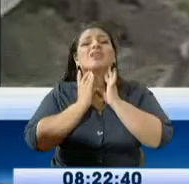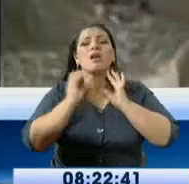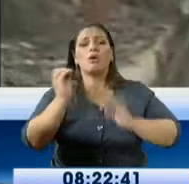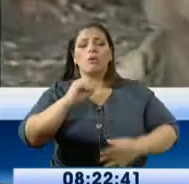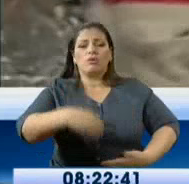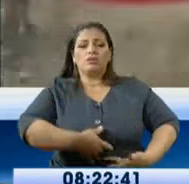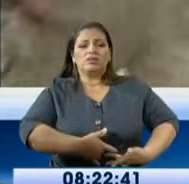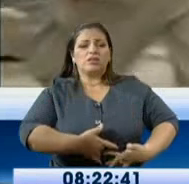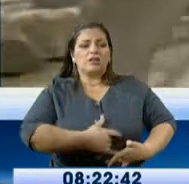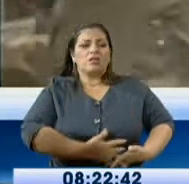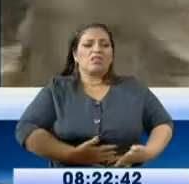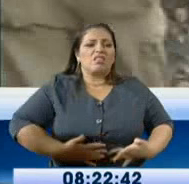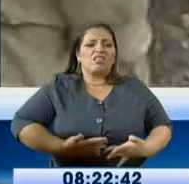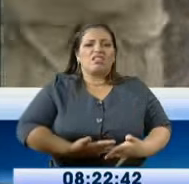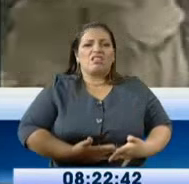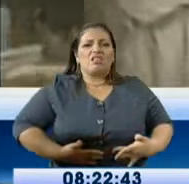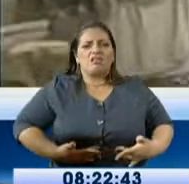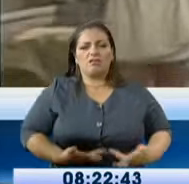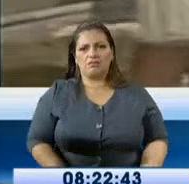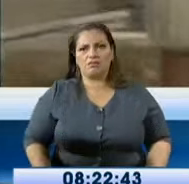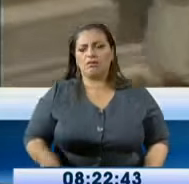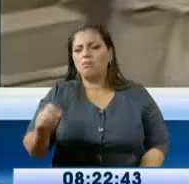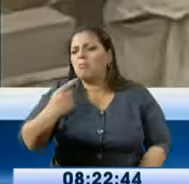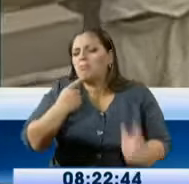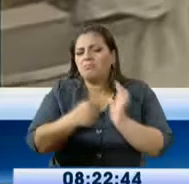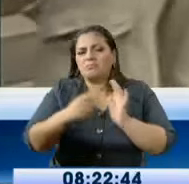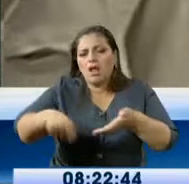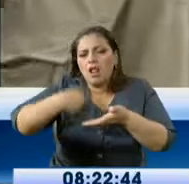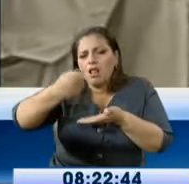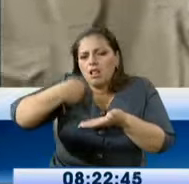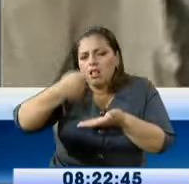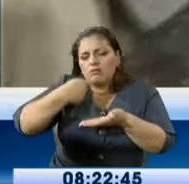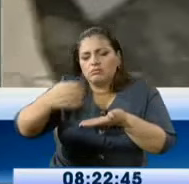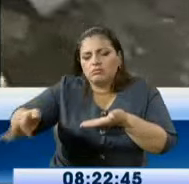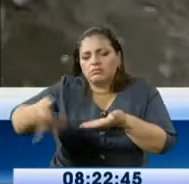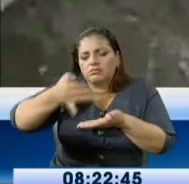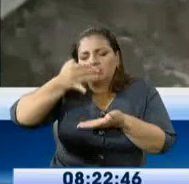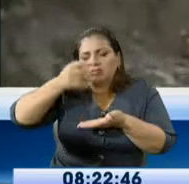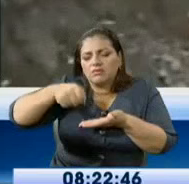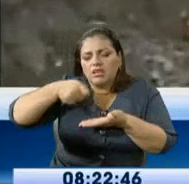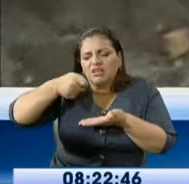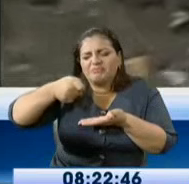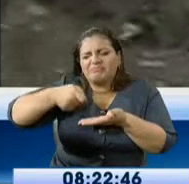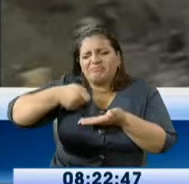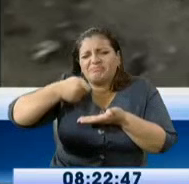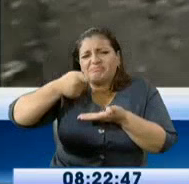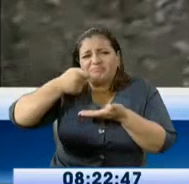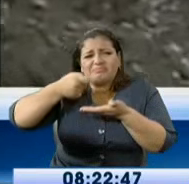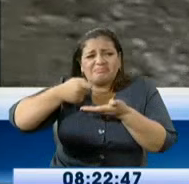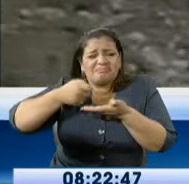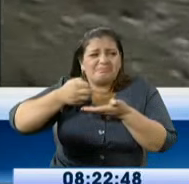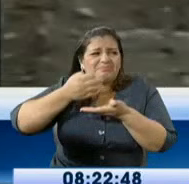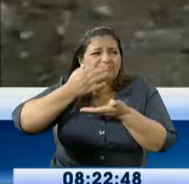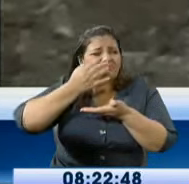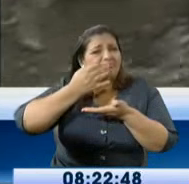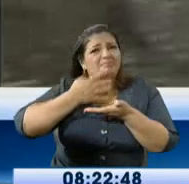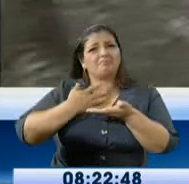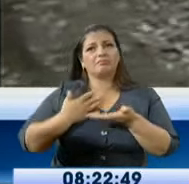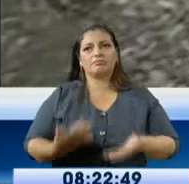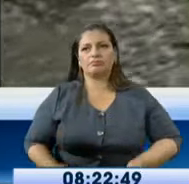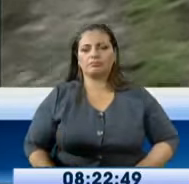en la comida estas aguas putrefactas. Estamos totalmente abandonados. Oiga, si yo nomás llevo una hora aquí y quiero